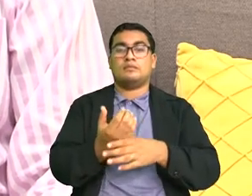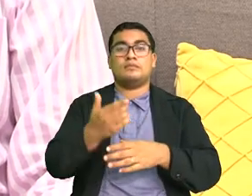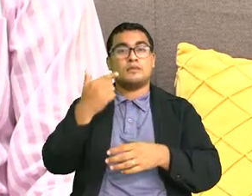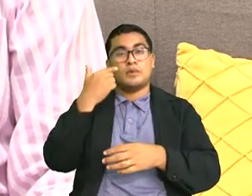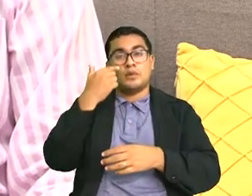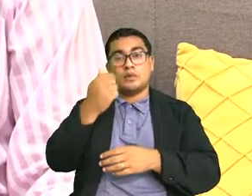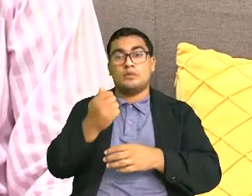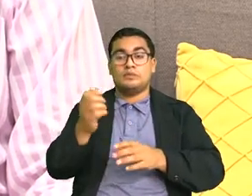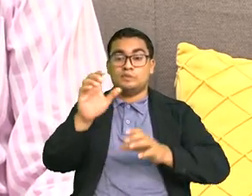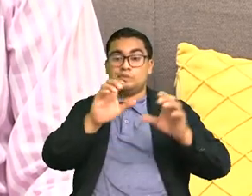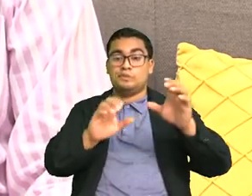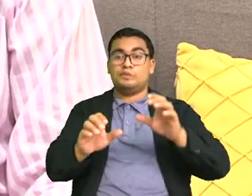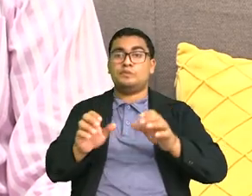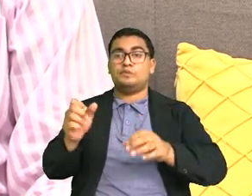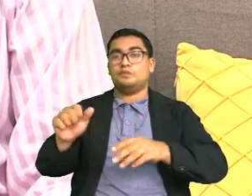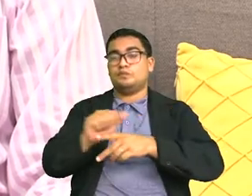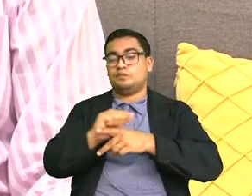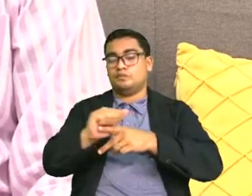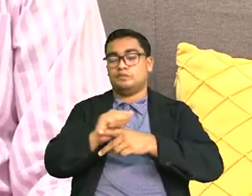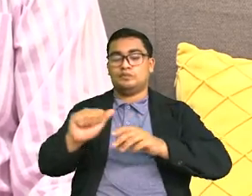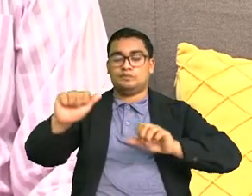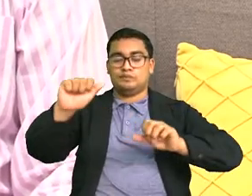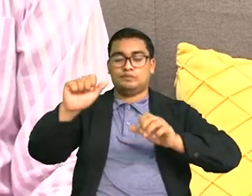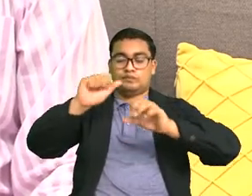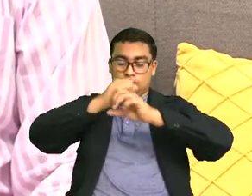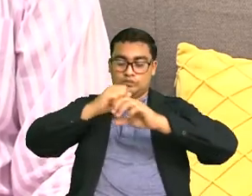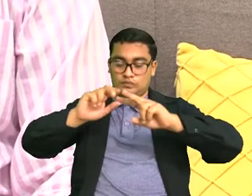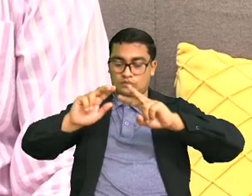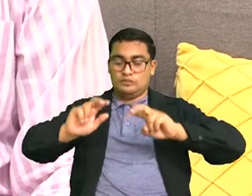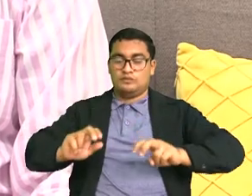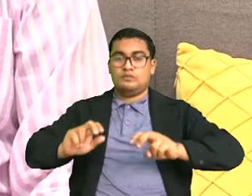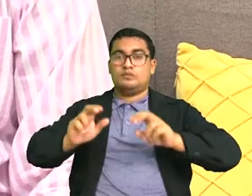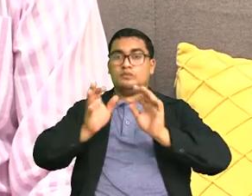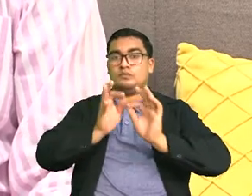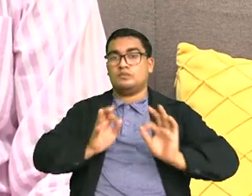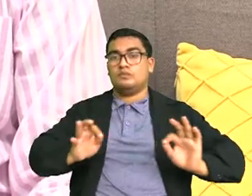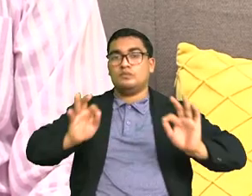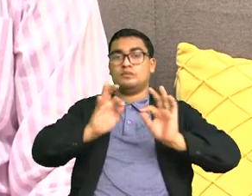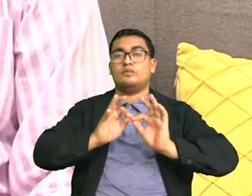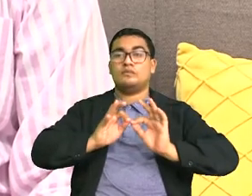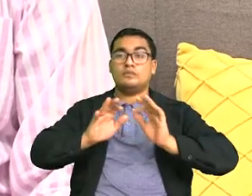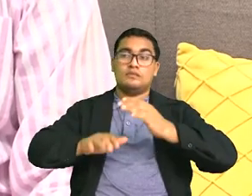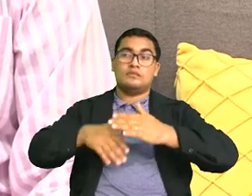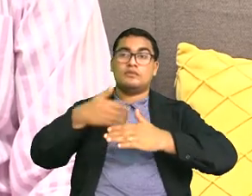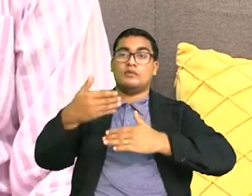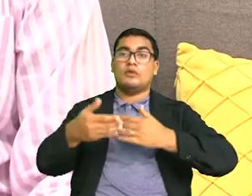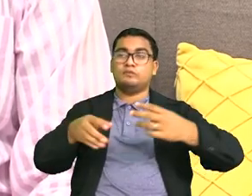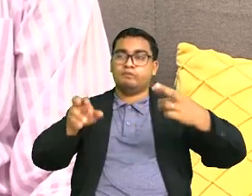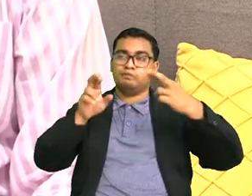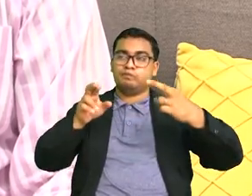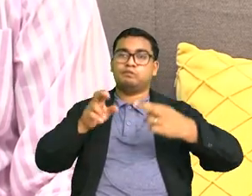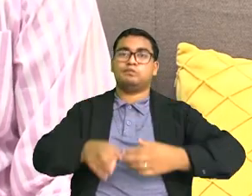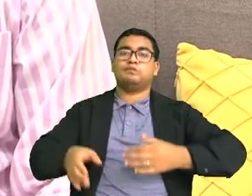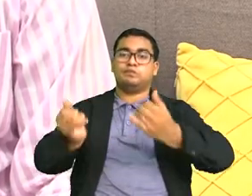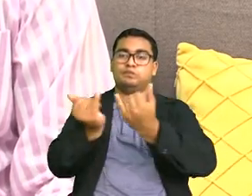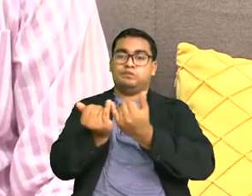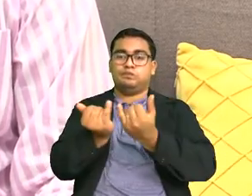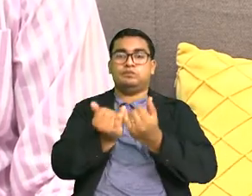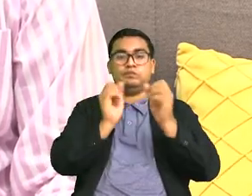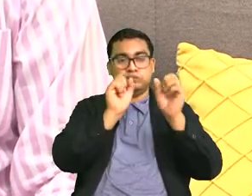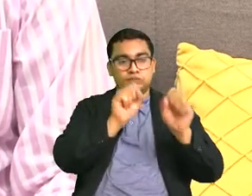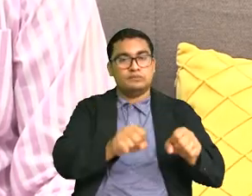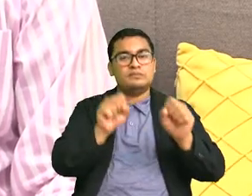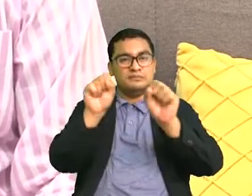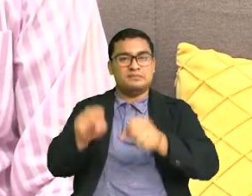desarrollamos en nuestros laboratorios por ejemplo nuestro mayor red de desafío ha sido que esto sea replicable en las familias en el